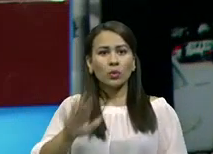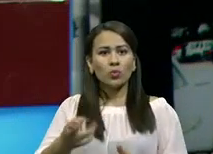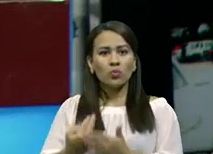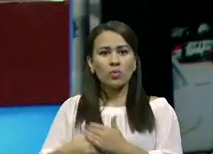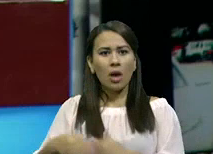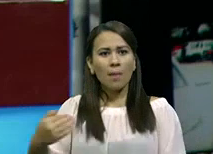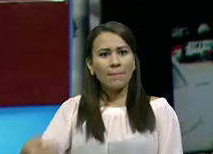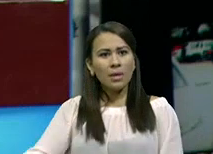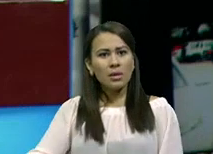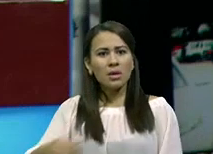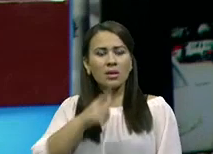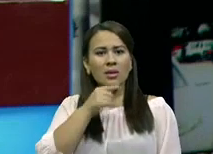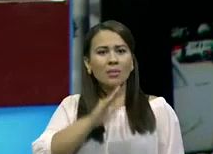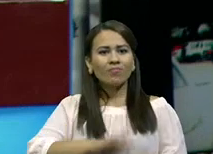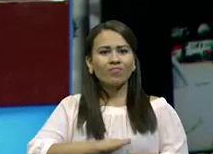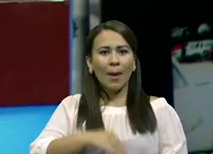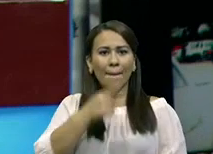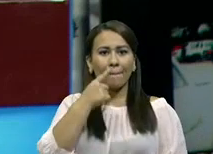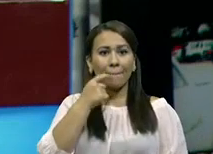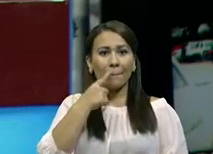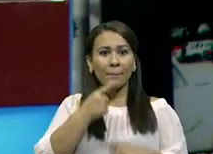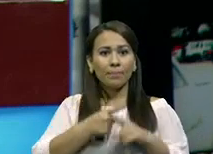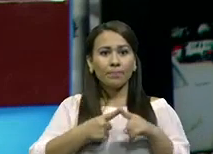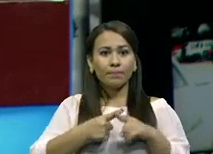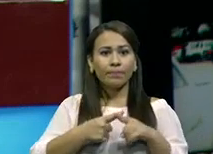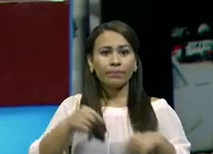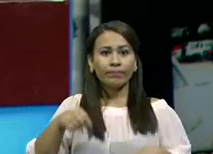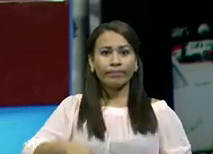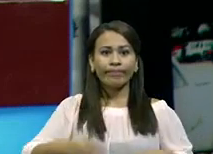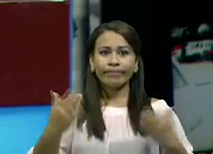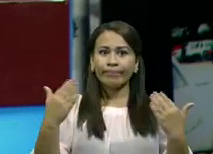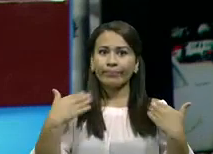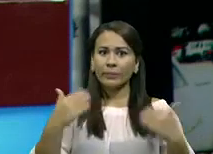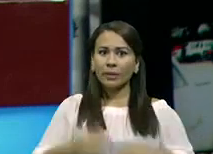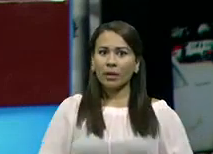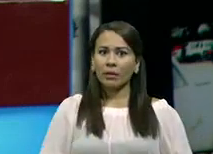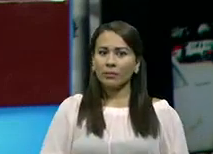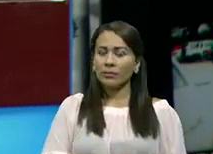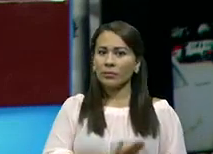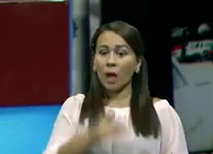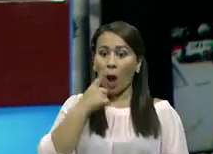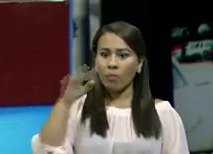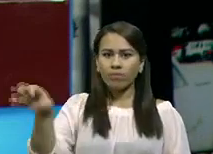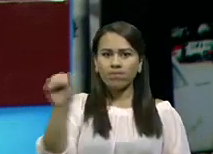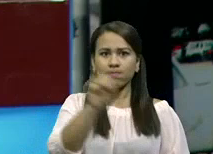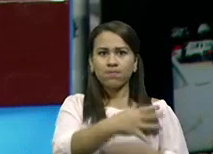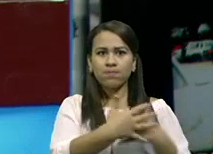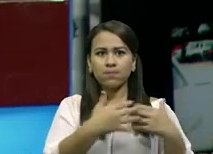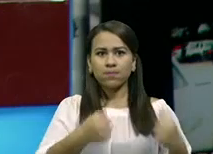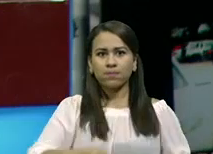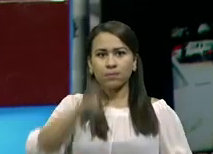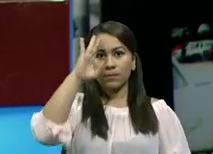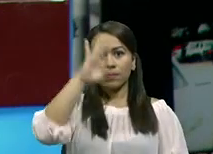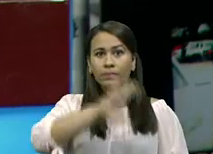hijas por parte de su padrastro en Guayaquil, presuntamente. El acusado fue detenido por la policía.